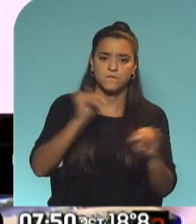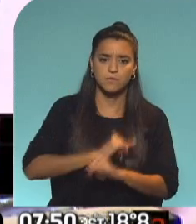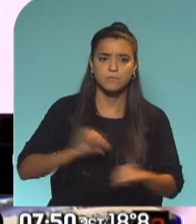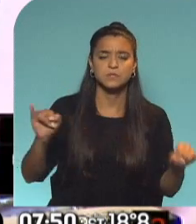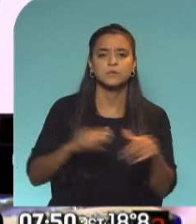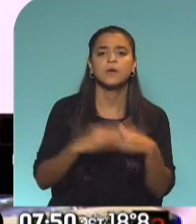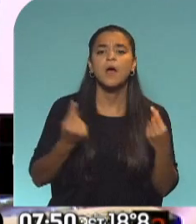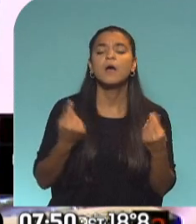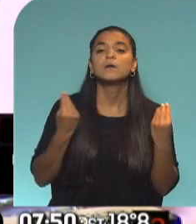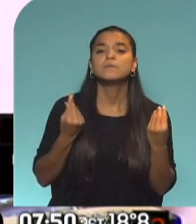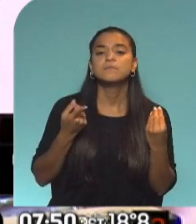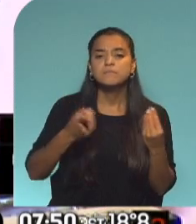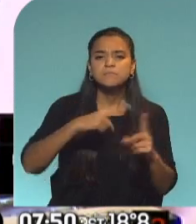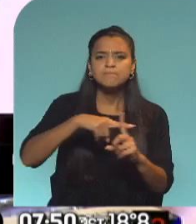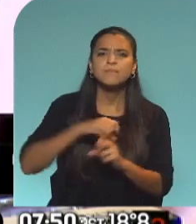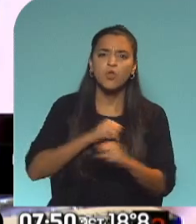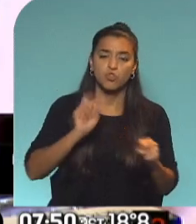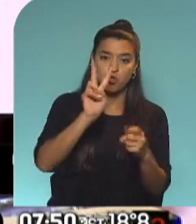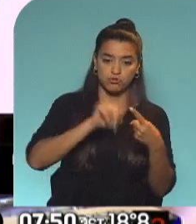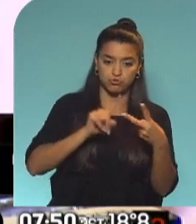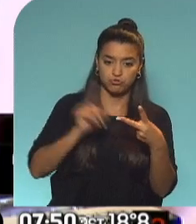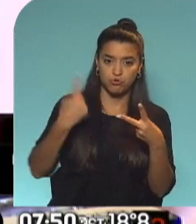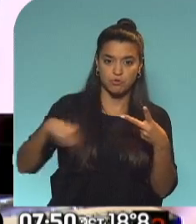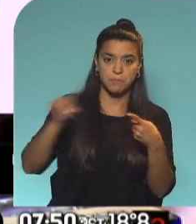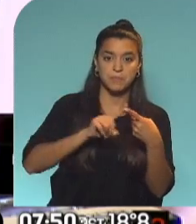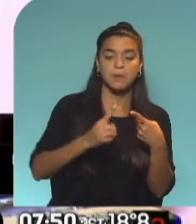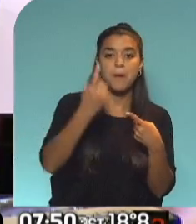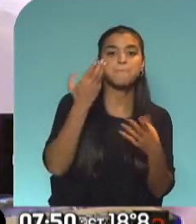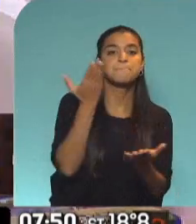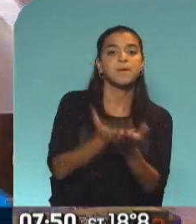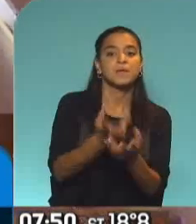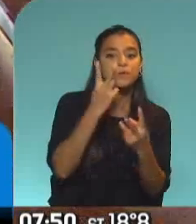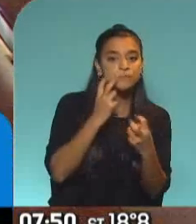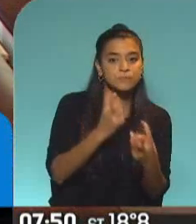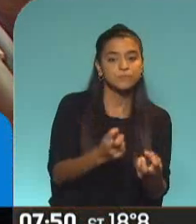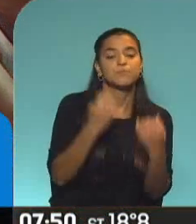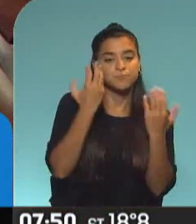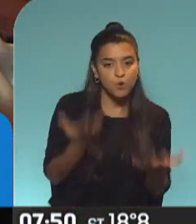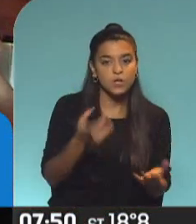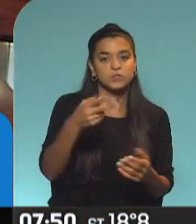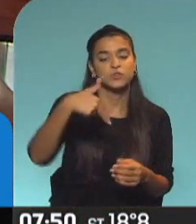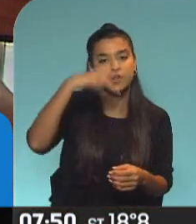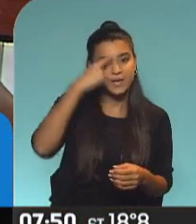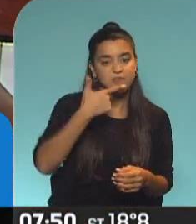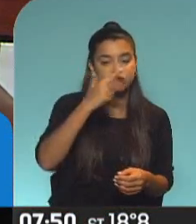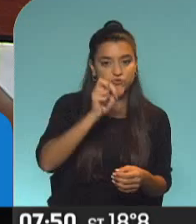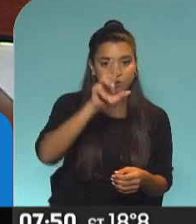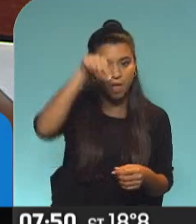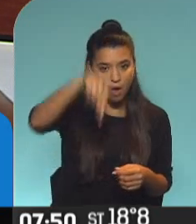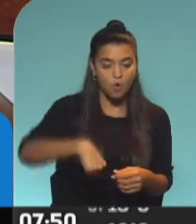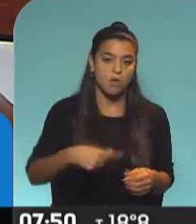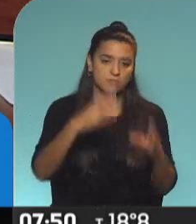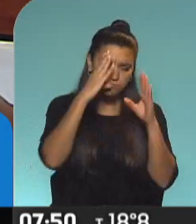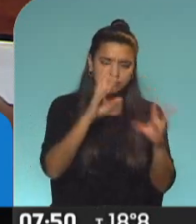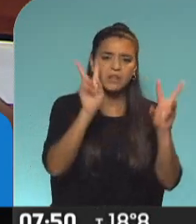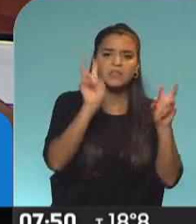y nos referimos a ella por tus aristas a ver la primera tiene que ver con un pedido de indagatoria por eso con nuestro expositor nos ocupamos a mismos del tema